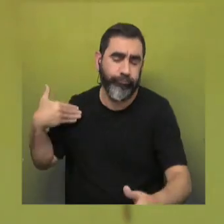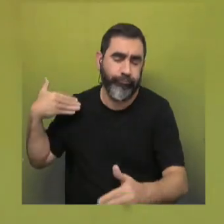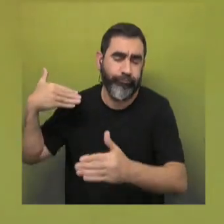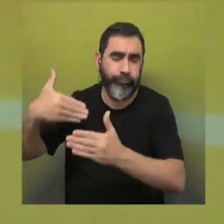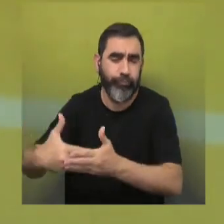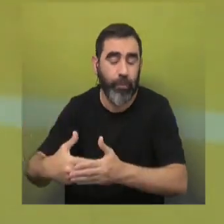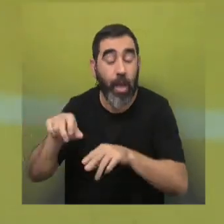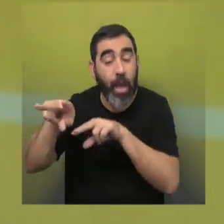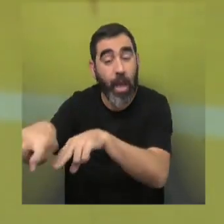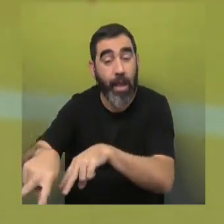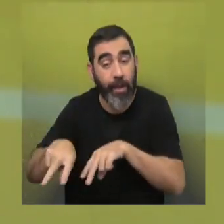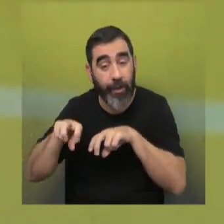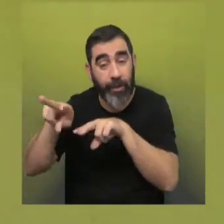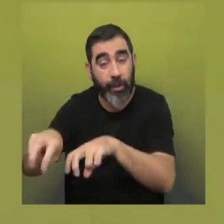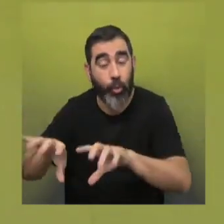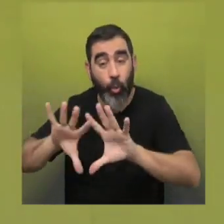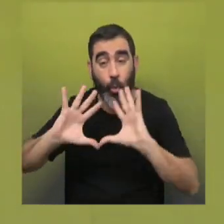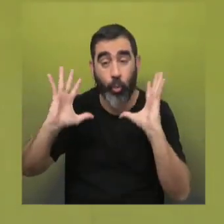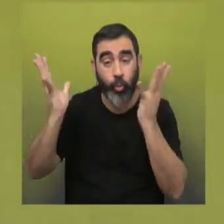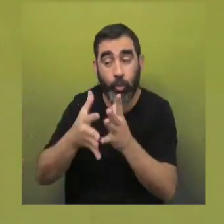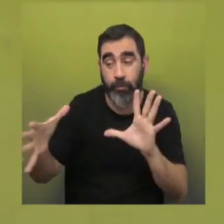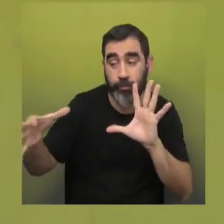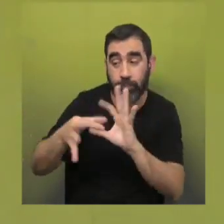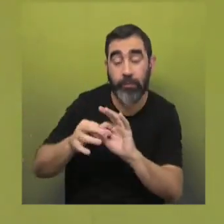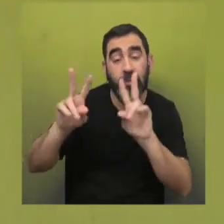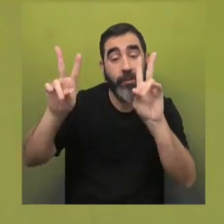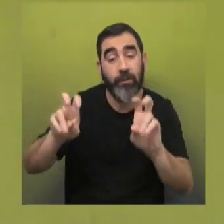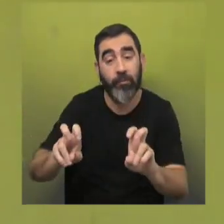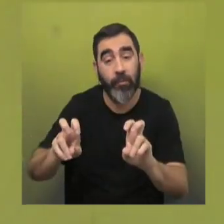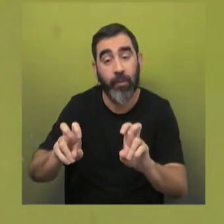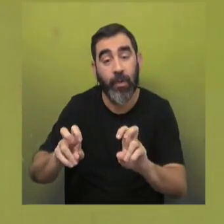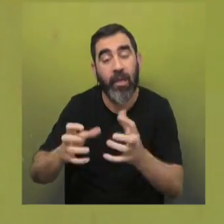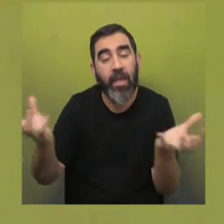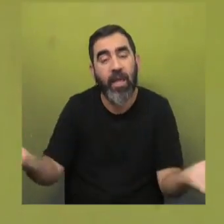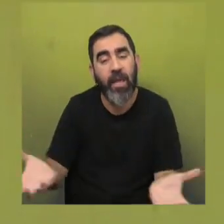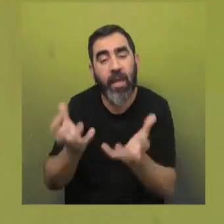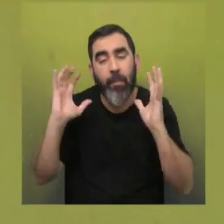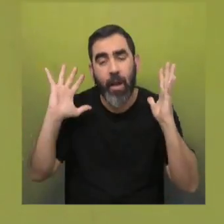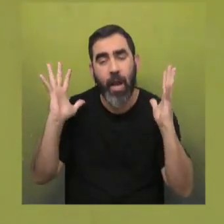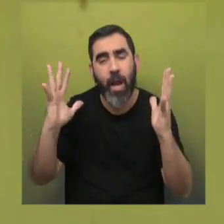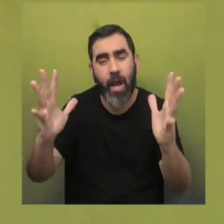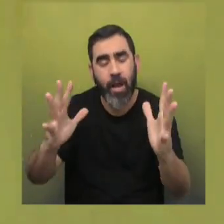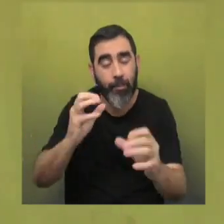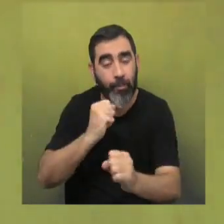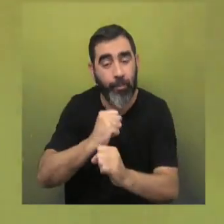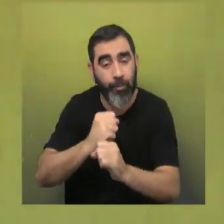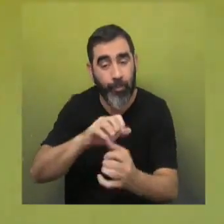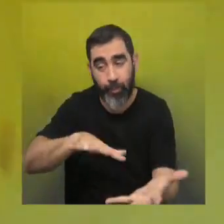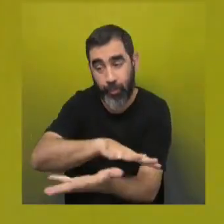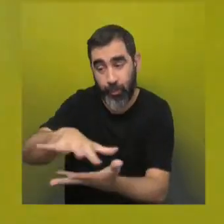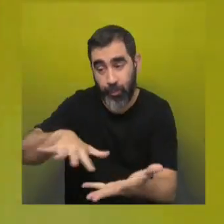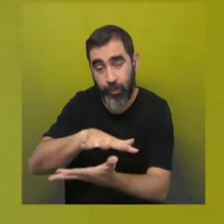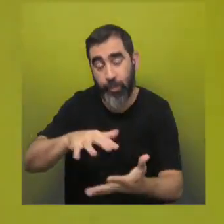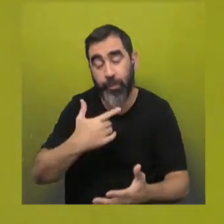la agricultura en todo el planeta ha estado asociada también con la costumbre de la quema de los predios en los que se va a trabajar ya